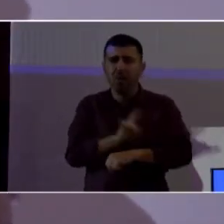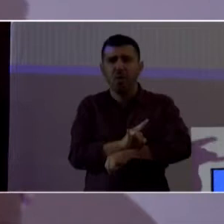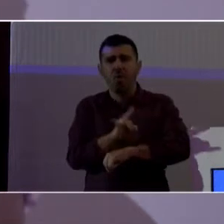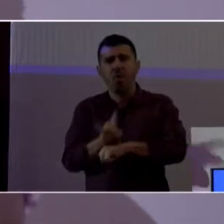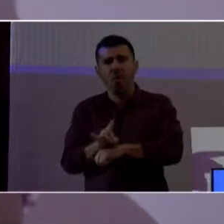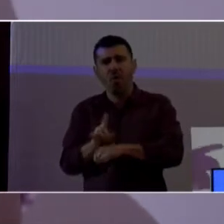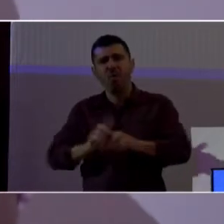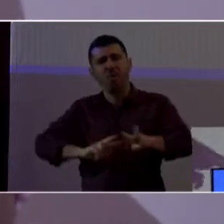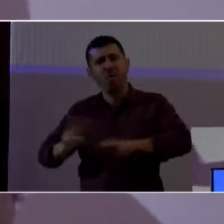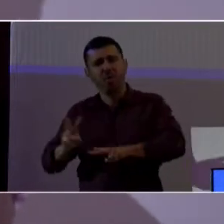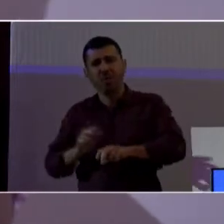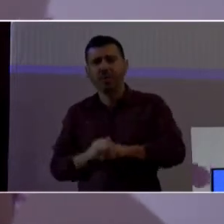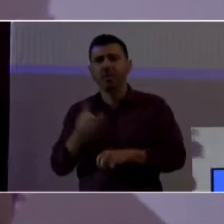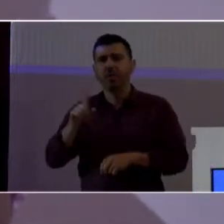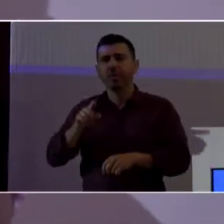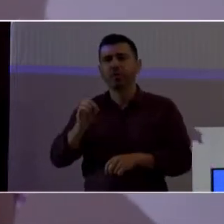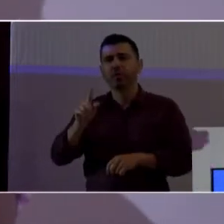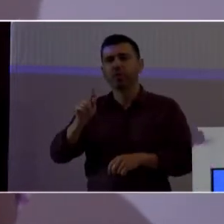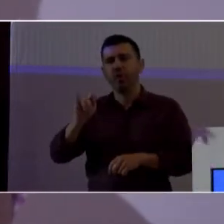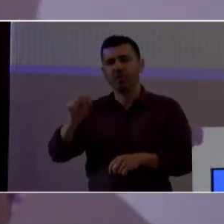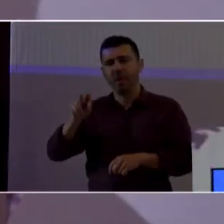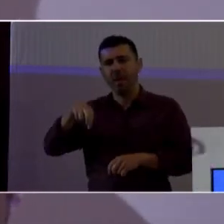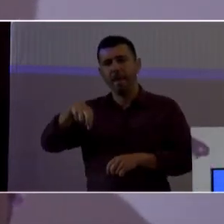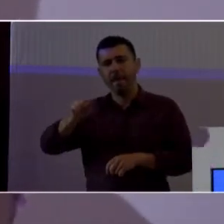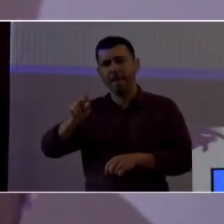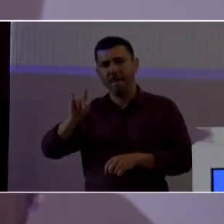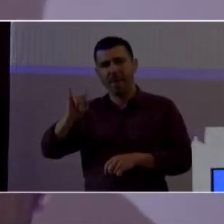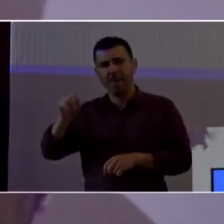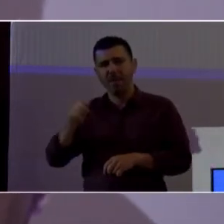una persona muy humana, la quiero mucho.